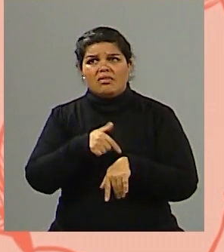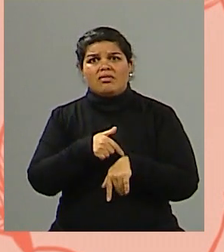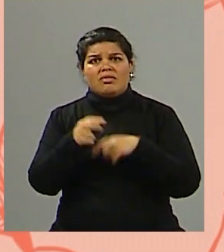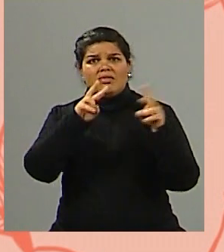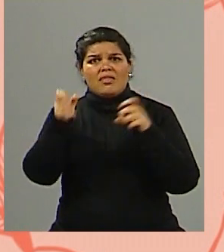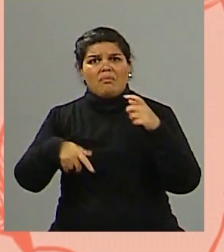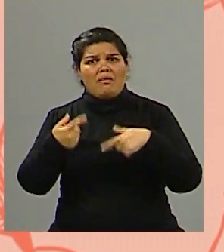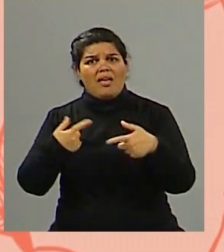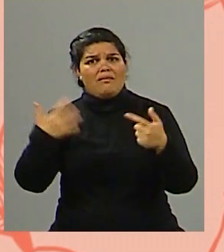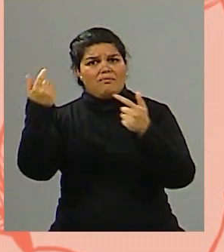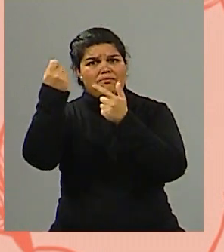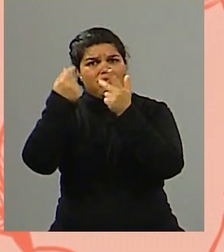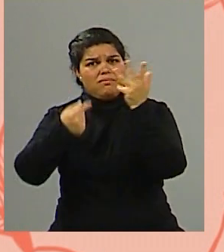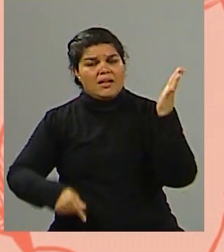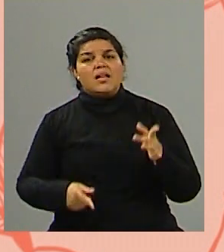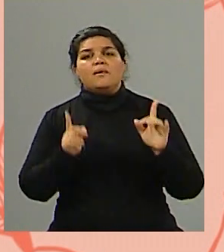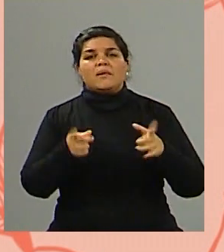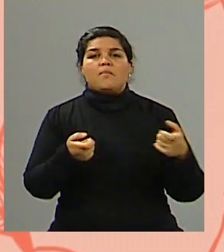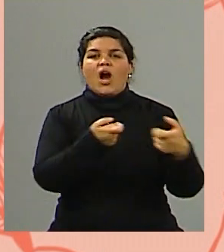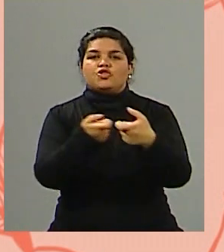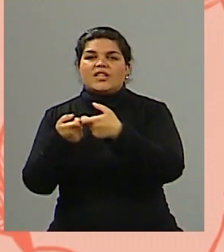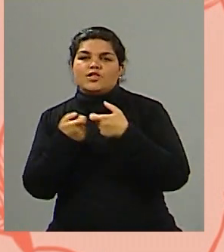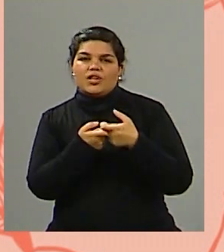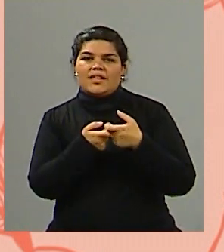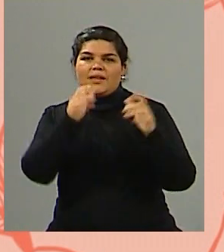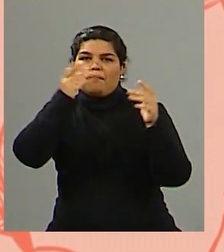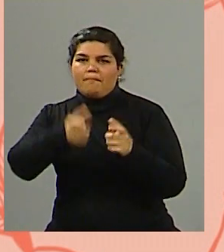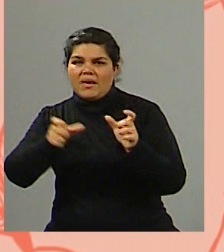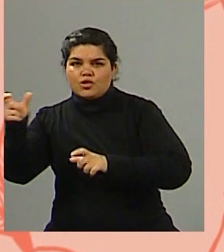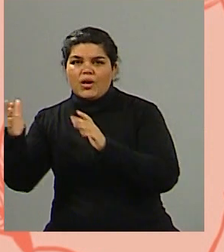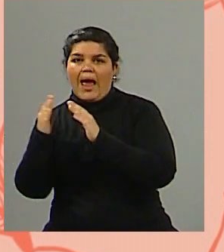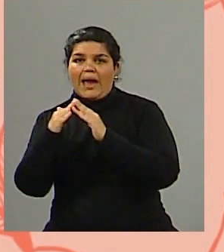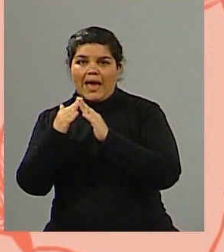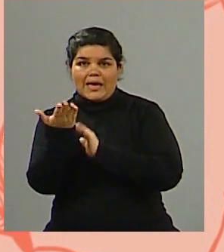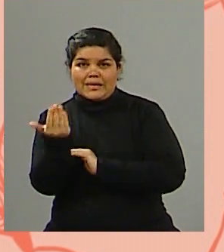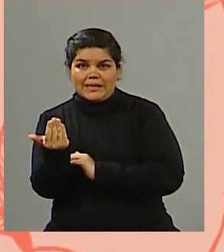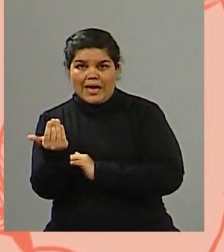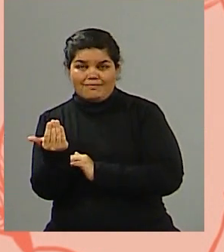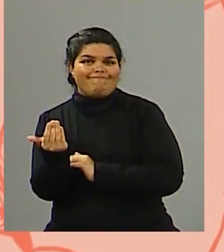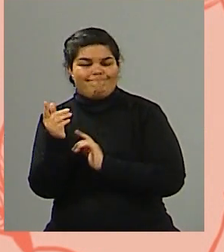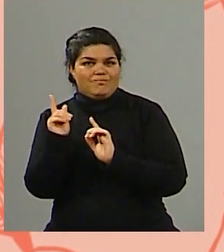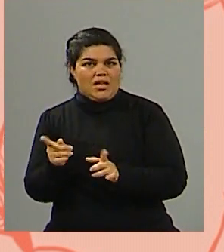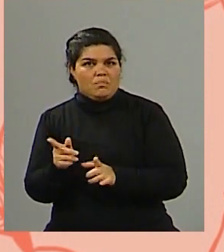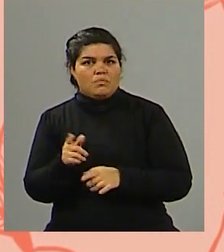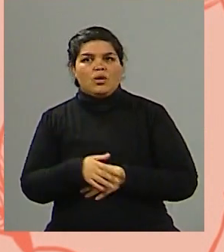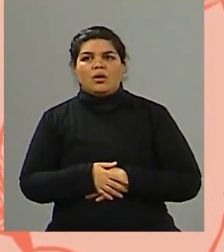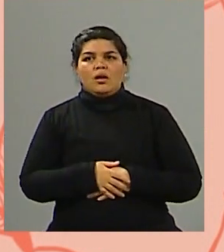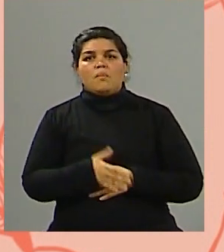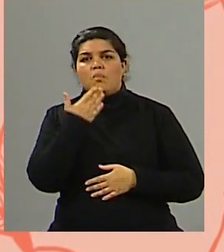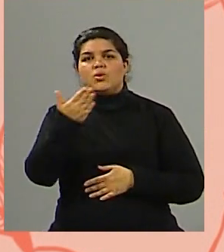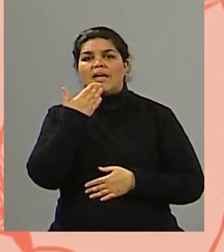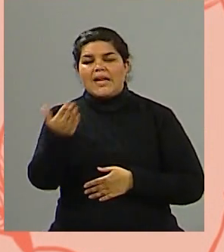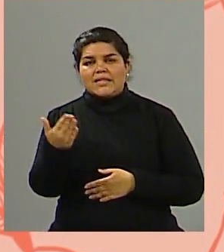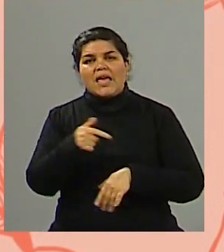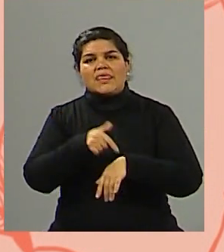ahora en más cómo se van a organizar las asociaciones de inquilinos en relación a la defensa de sus derechos. Pero desde ya muchísimas gracias por tu tiempo.